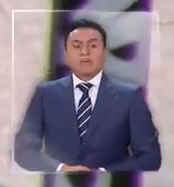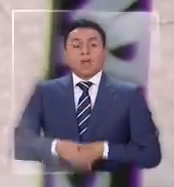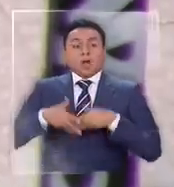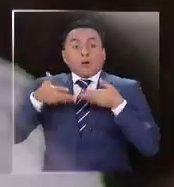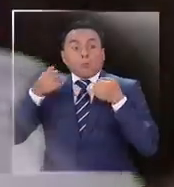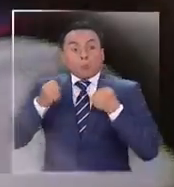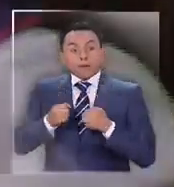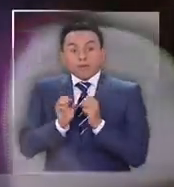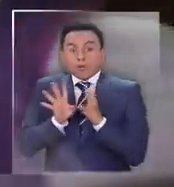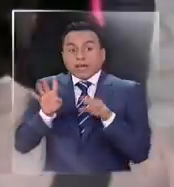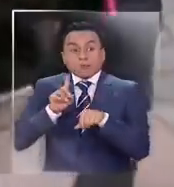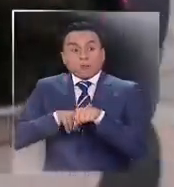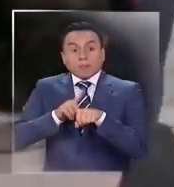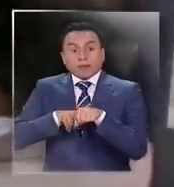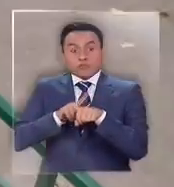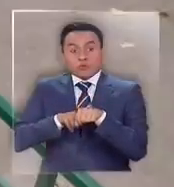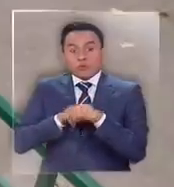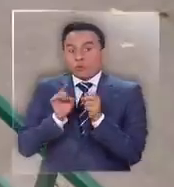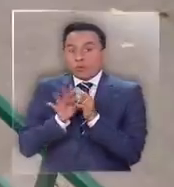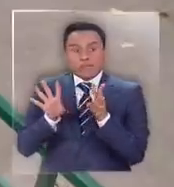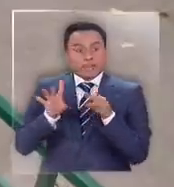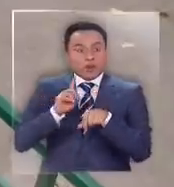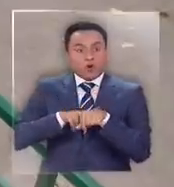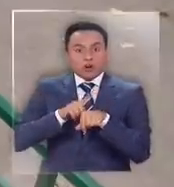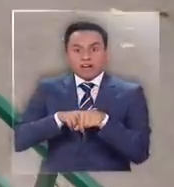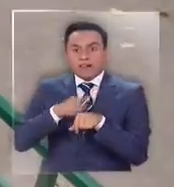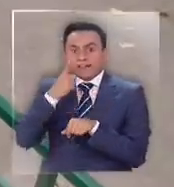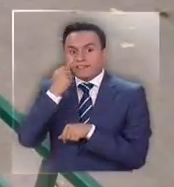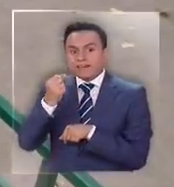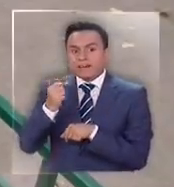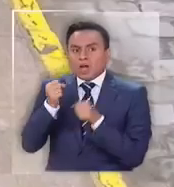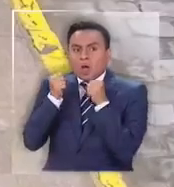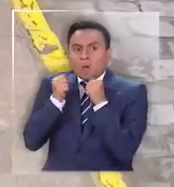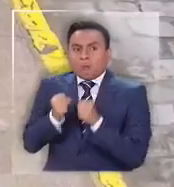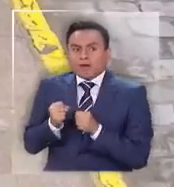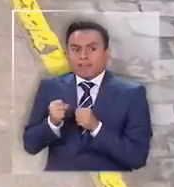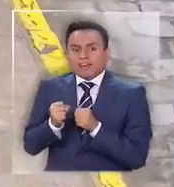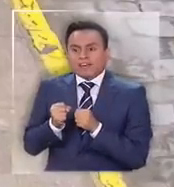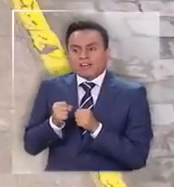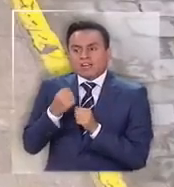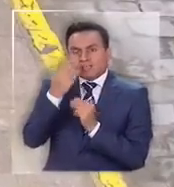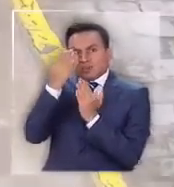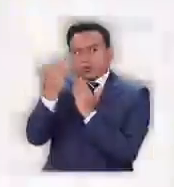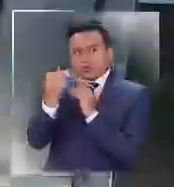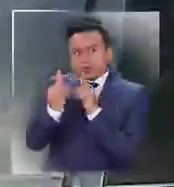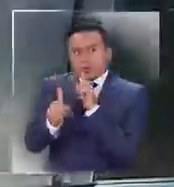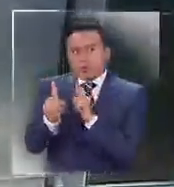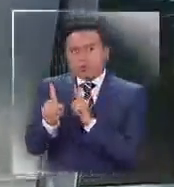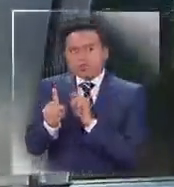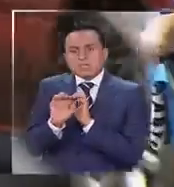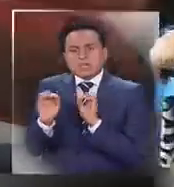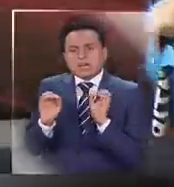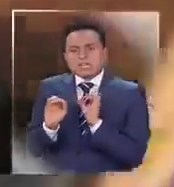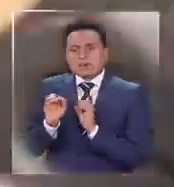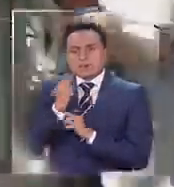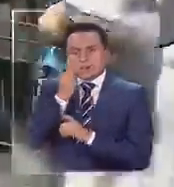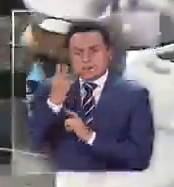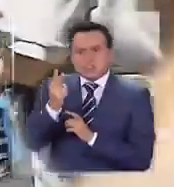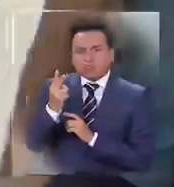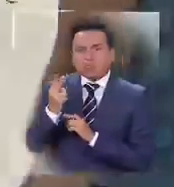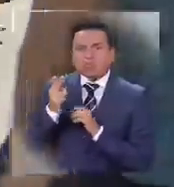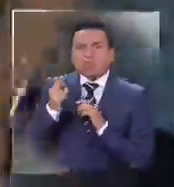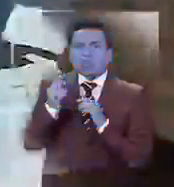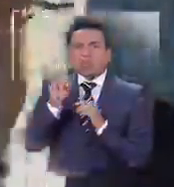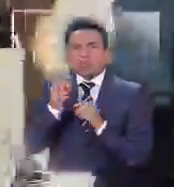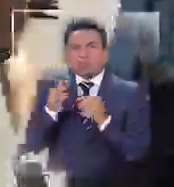Puede pasar en cualquier momento y a cualquier hora del día. Puede ser delante de otros o cuando nadie está mirando.